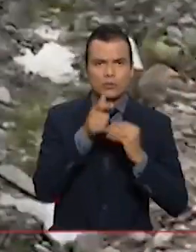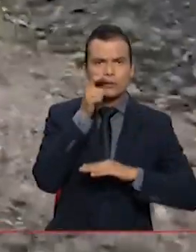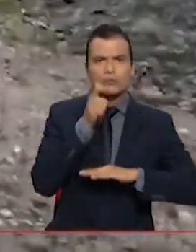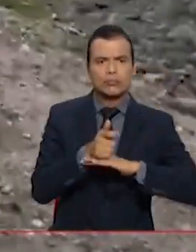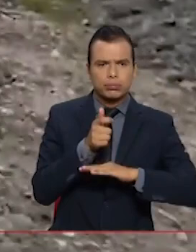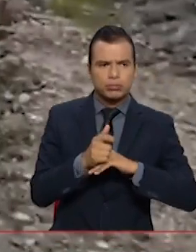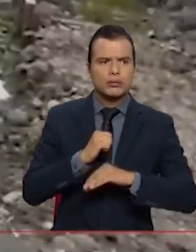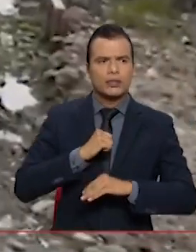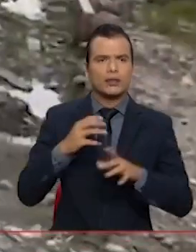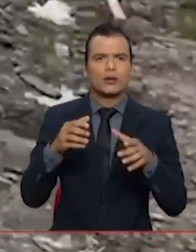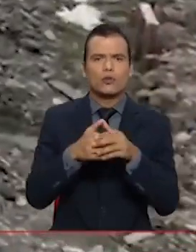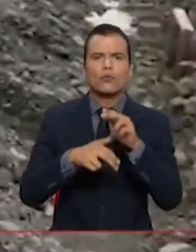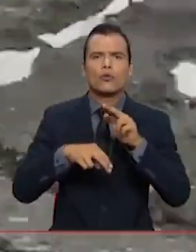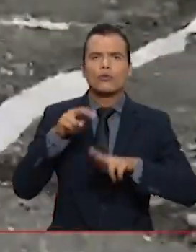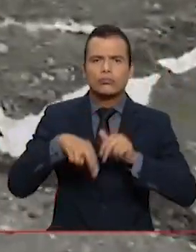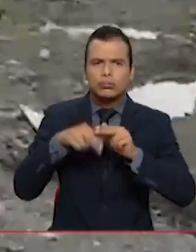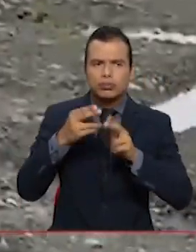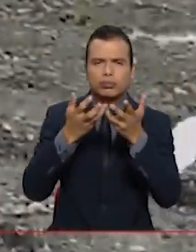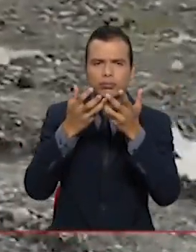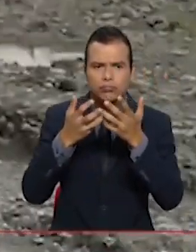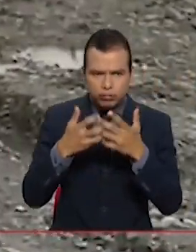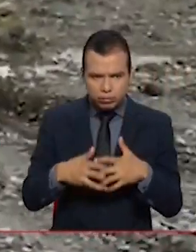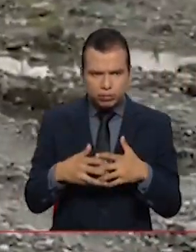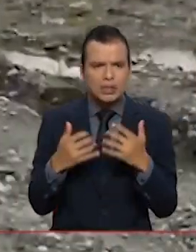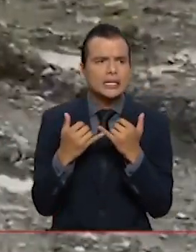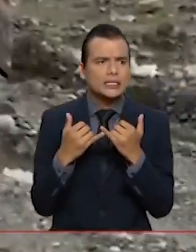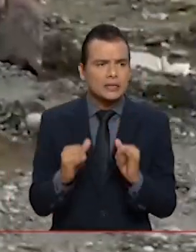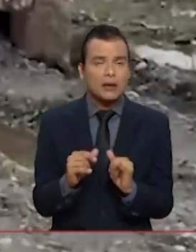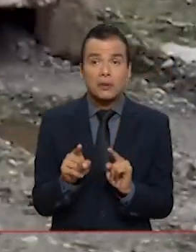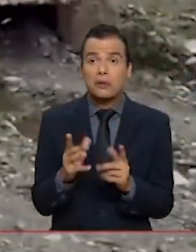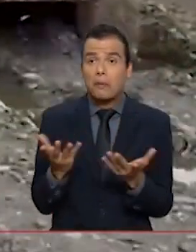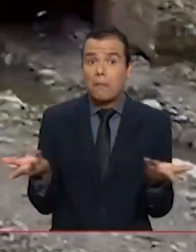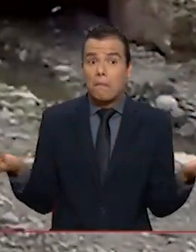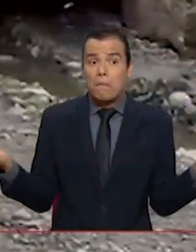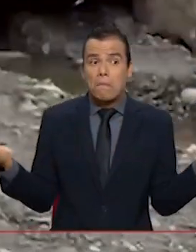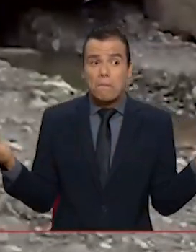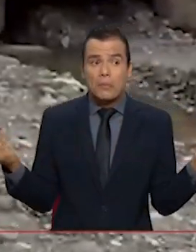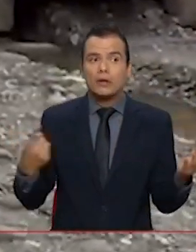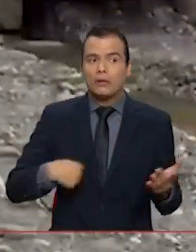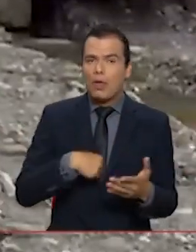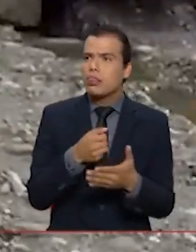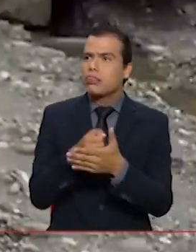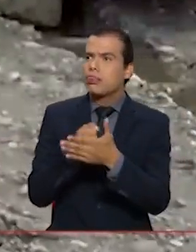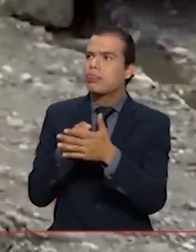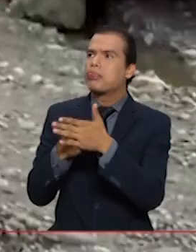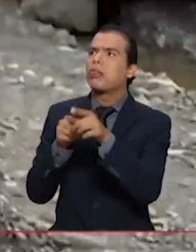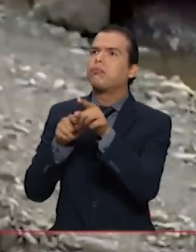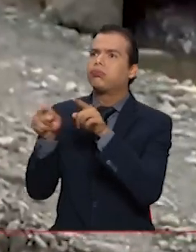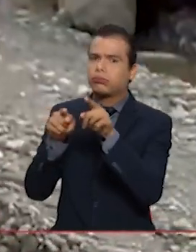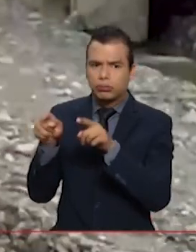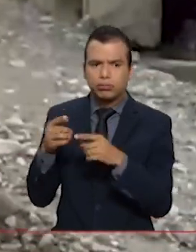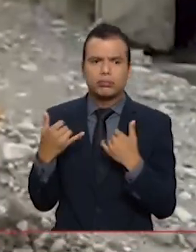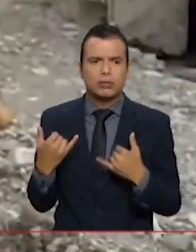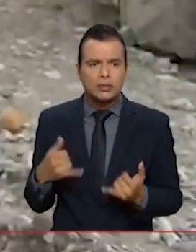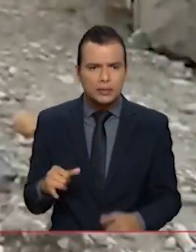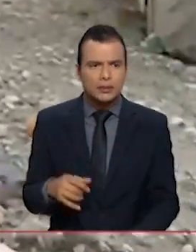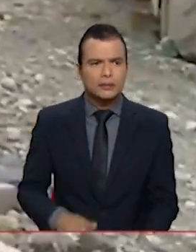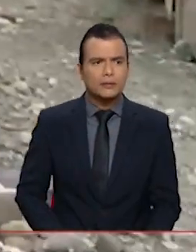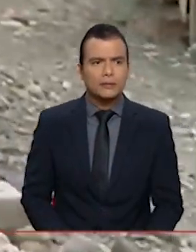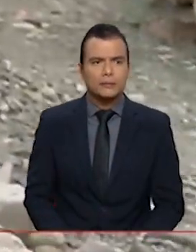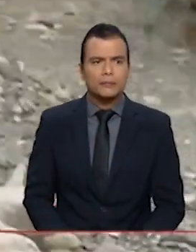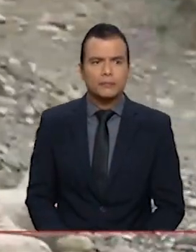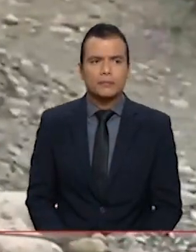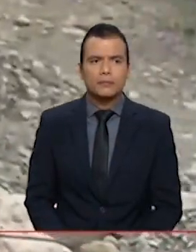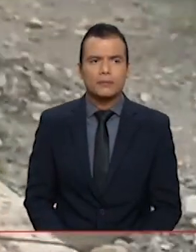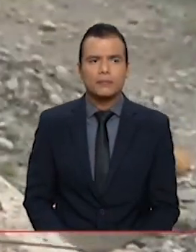venido hablando con todas las instituciones involucradas en el tema de la reubicación del